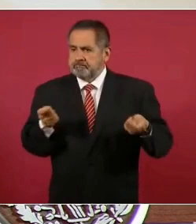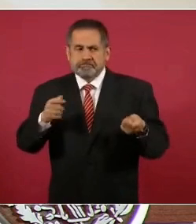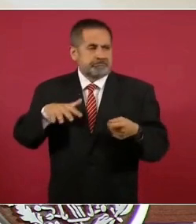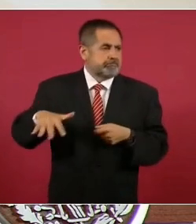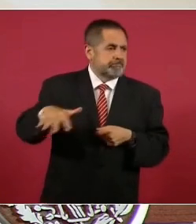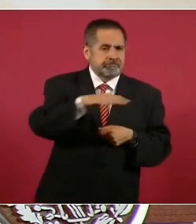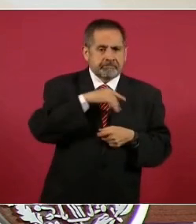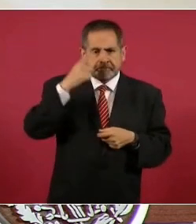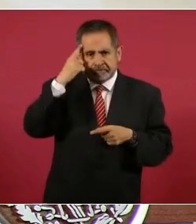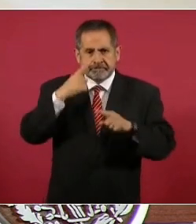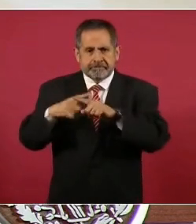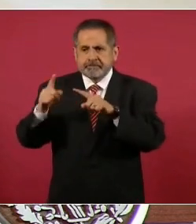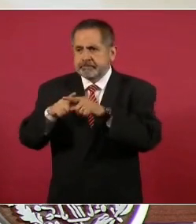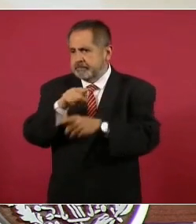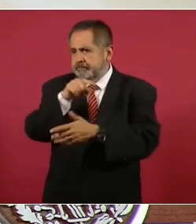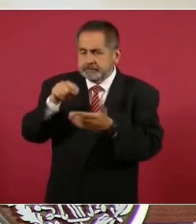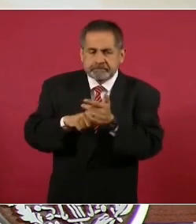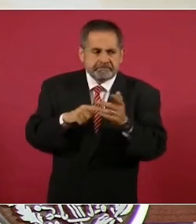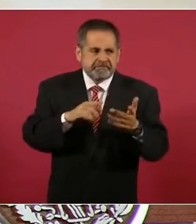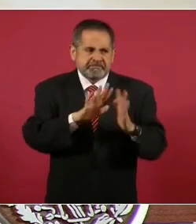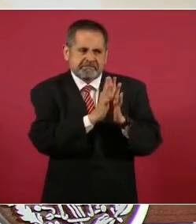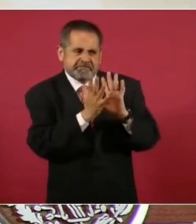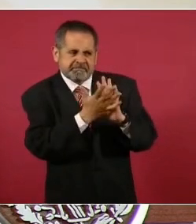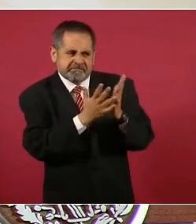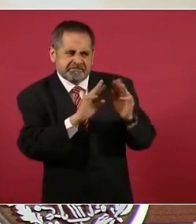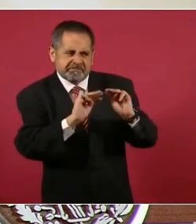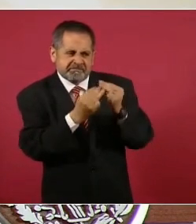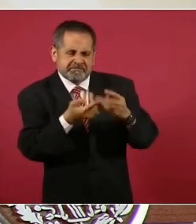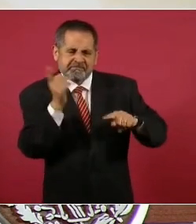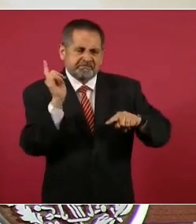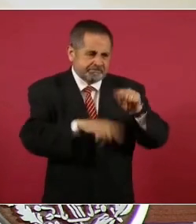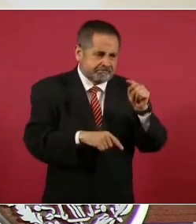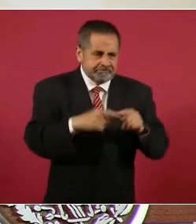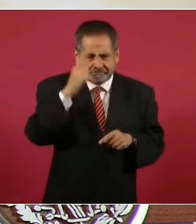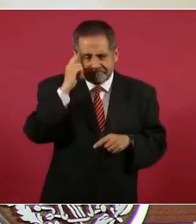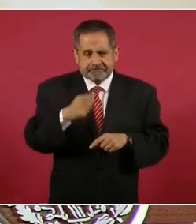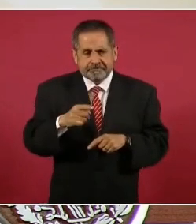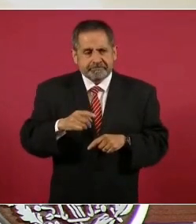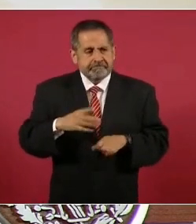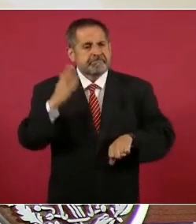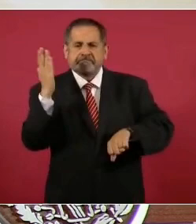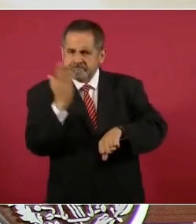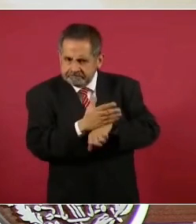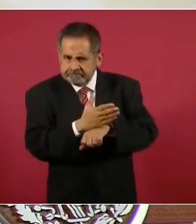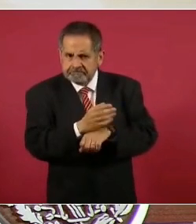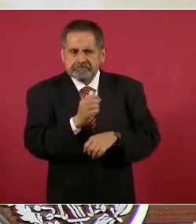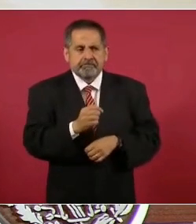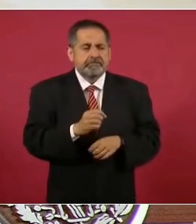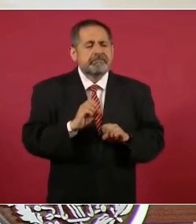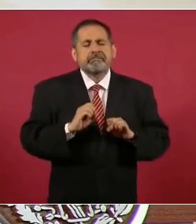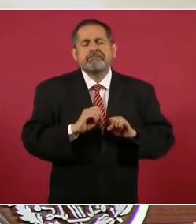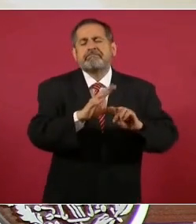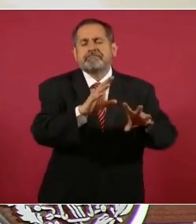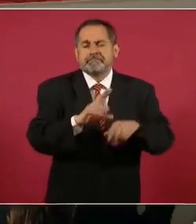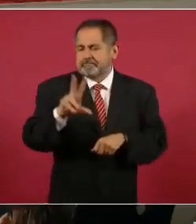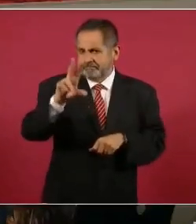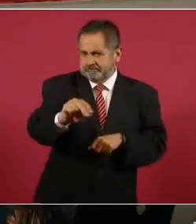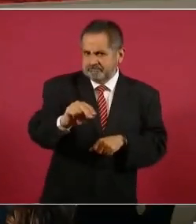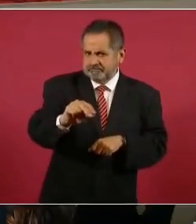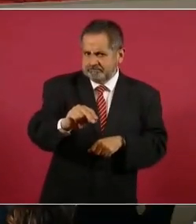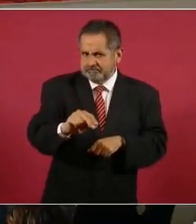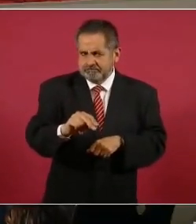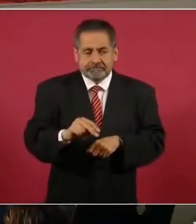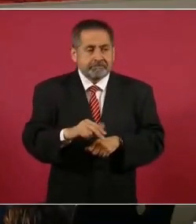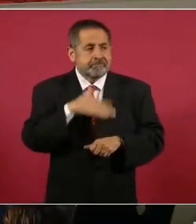a todas las estructuras criminales para que haya cero impunidad y cero corrupción pasemos